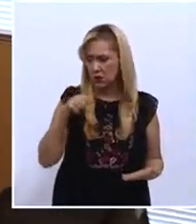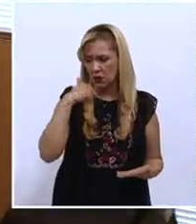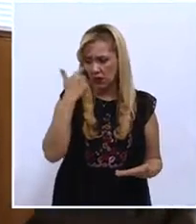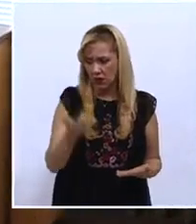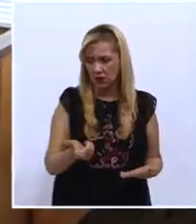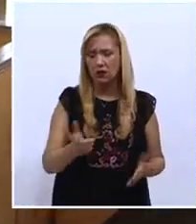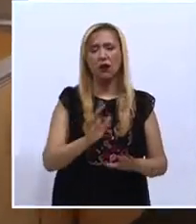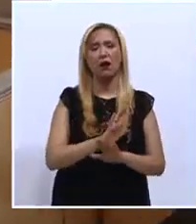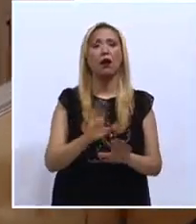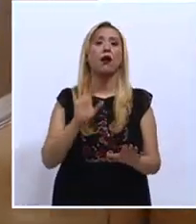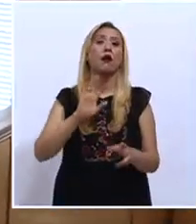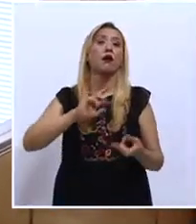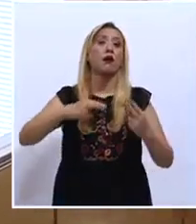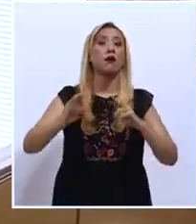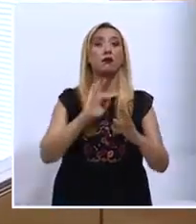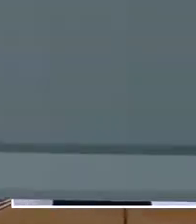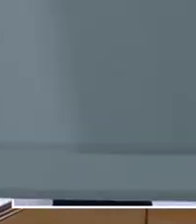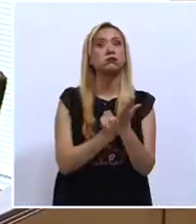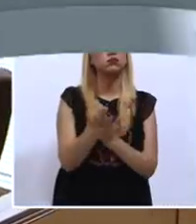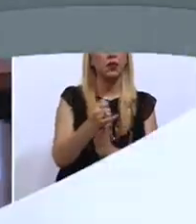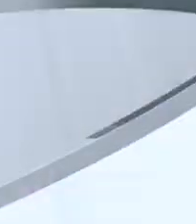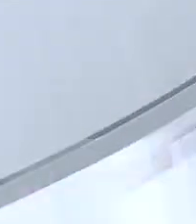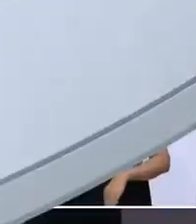suspensión definitiva.